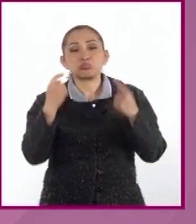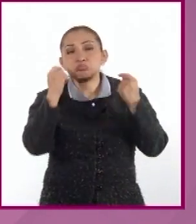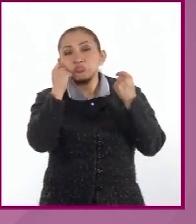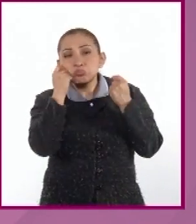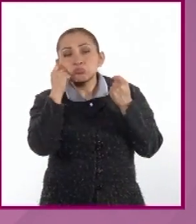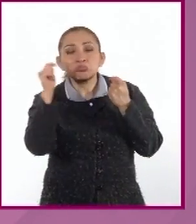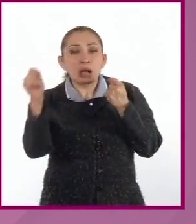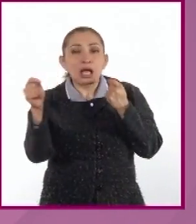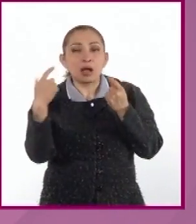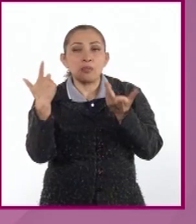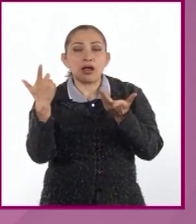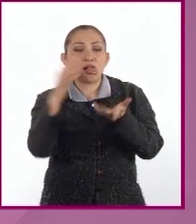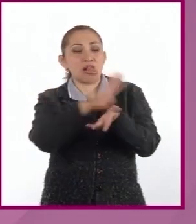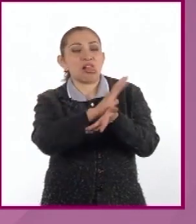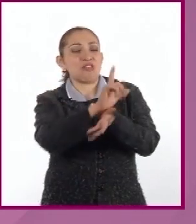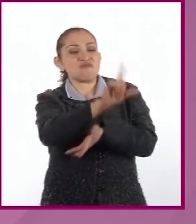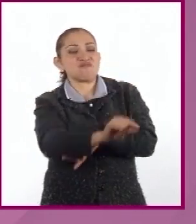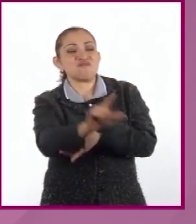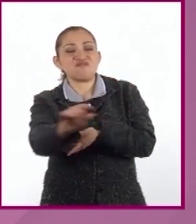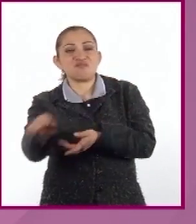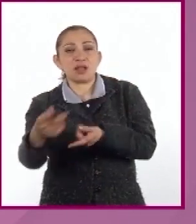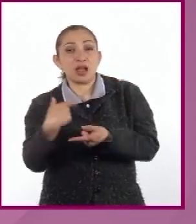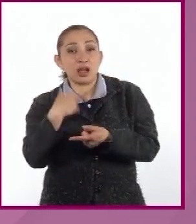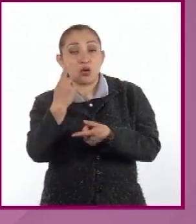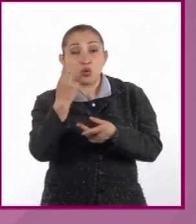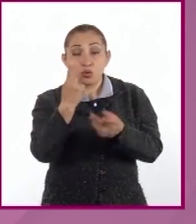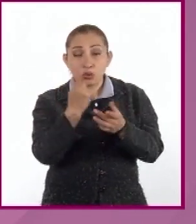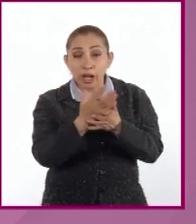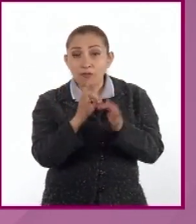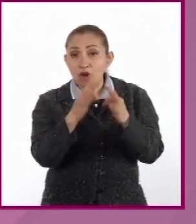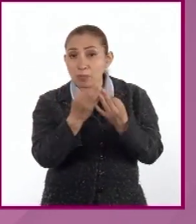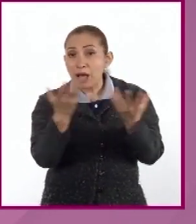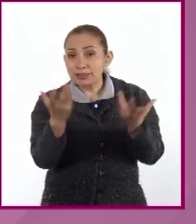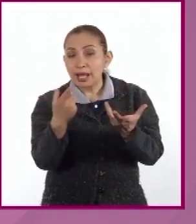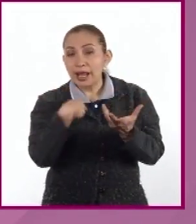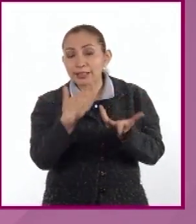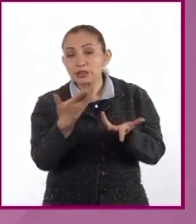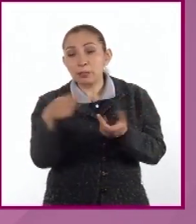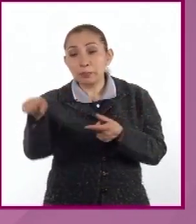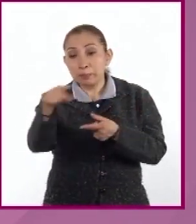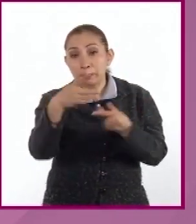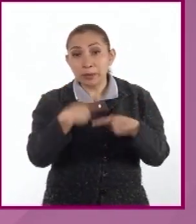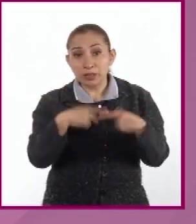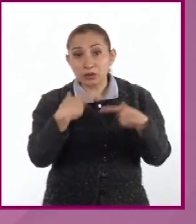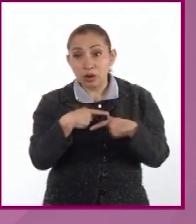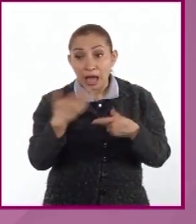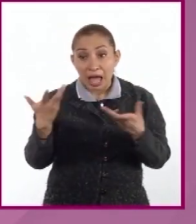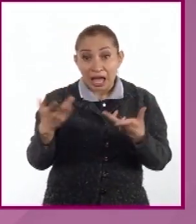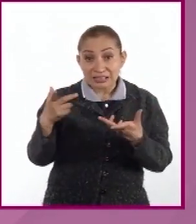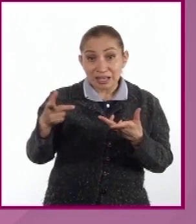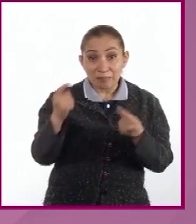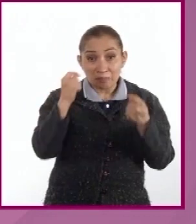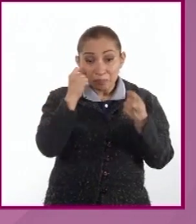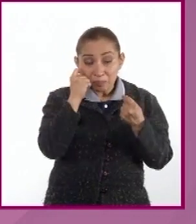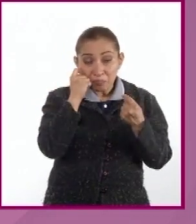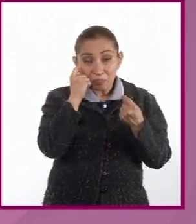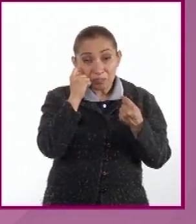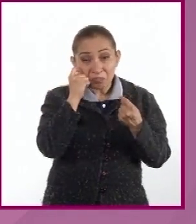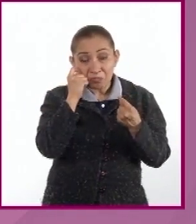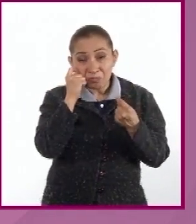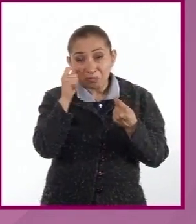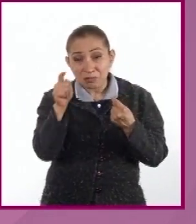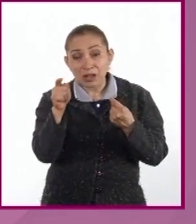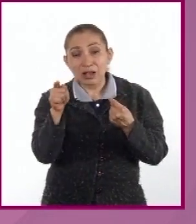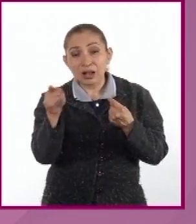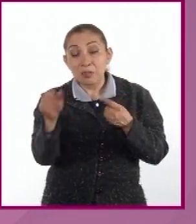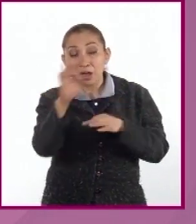y llegan a humillar a esas personas. Y la única forma de lograrlo sería con las personas que llegan sin importarles qué, y llegan